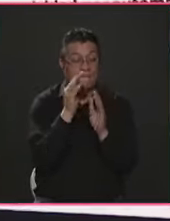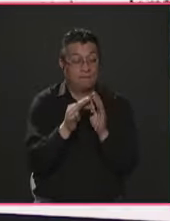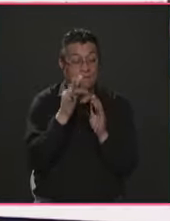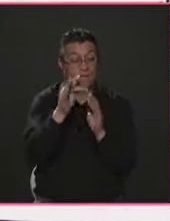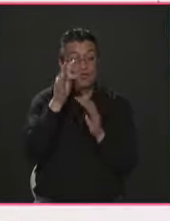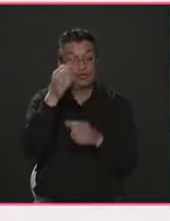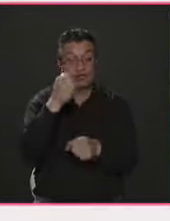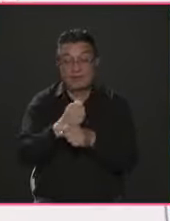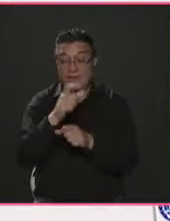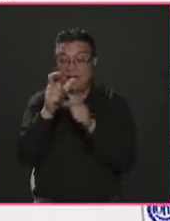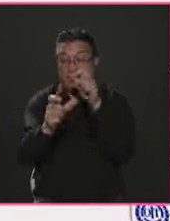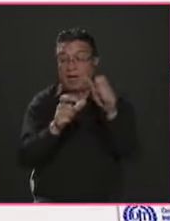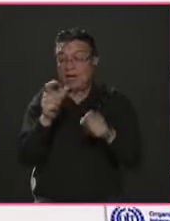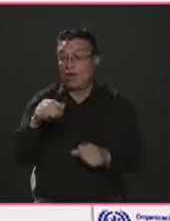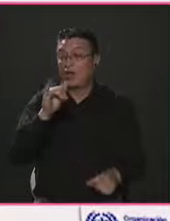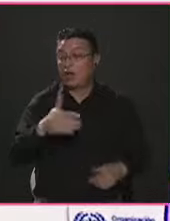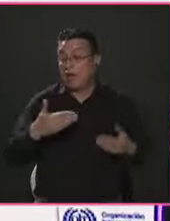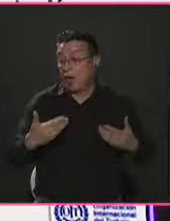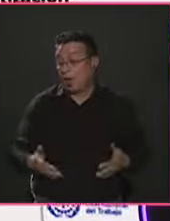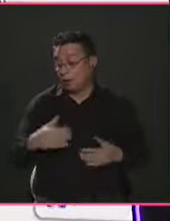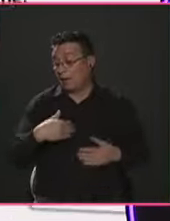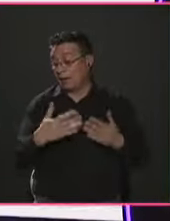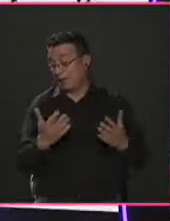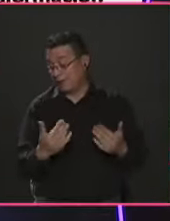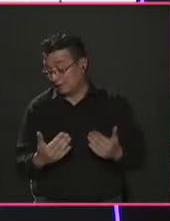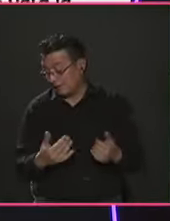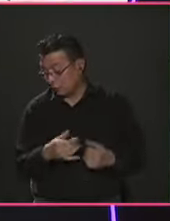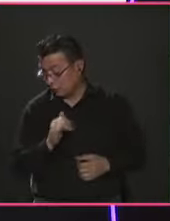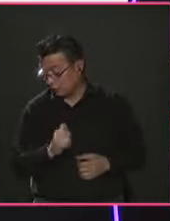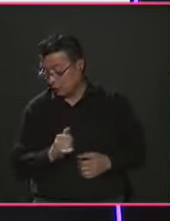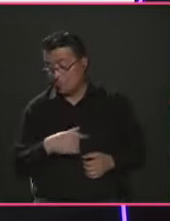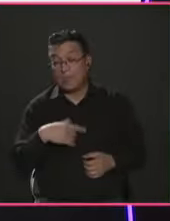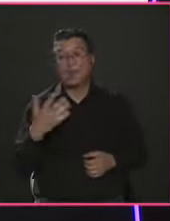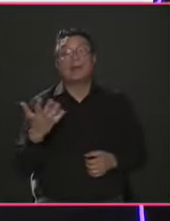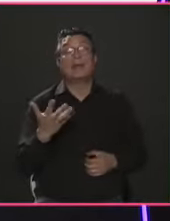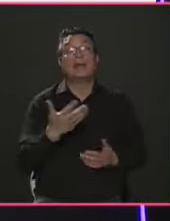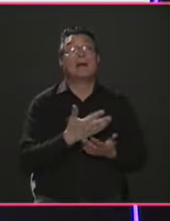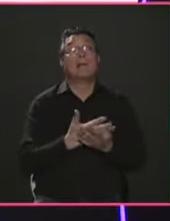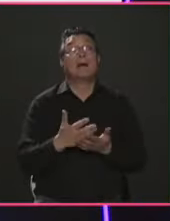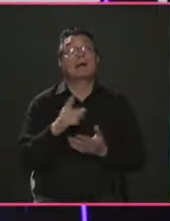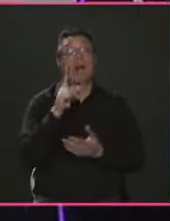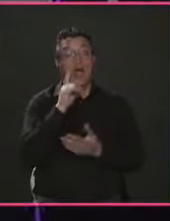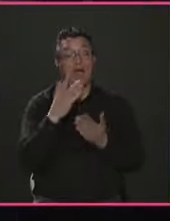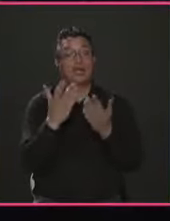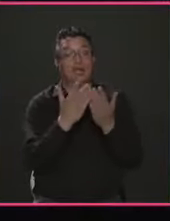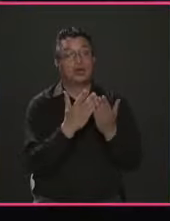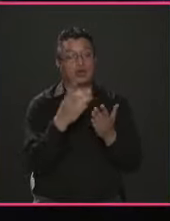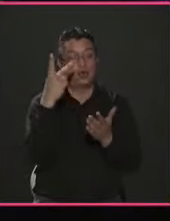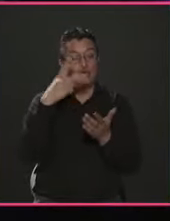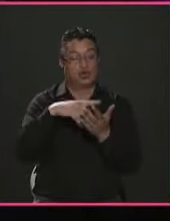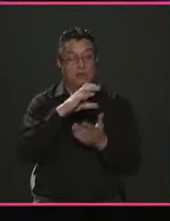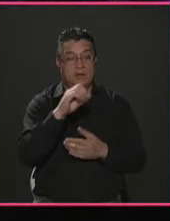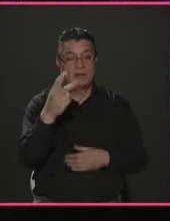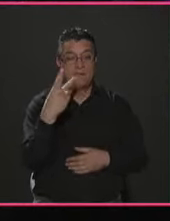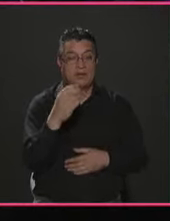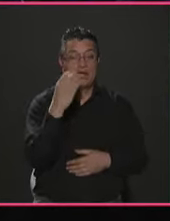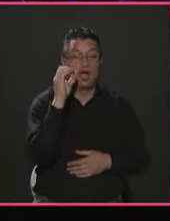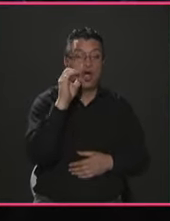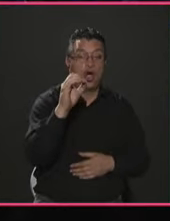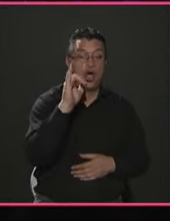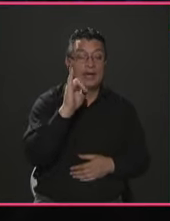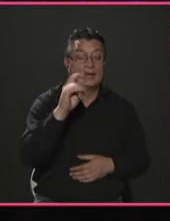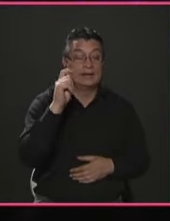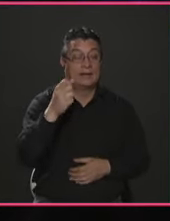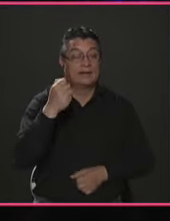trabajadores y en la fuerza de trabajo actual es necesario sí qué es lo que pasa hay un estudio del 2020 de la oit eh